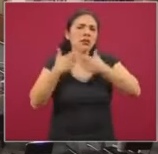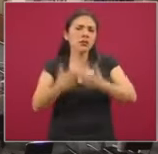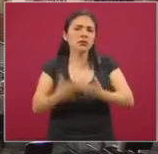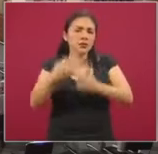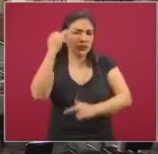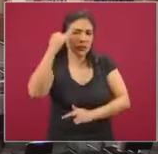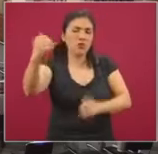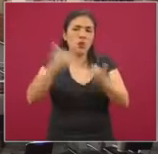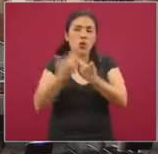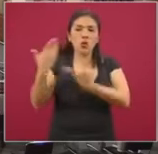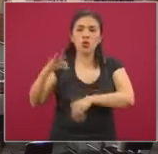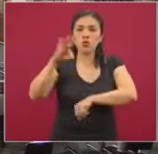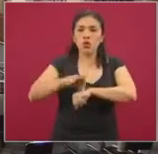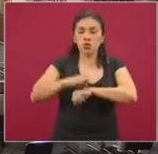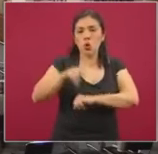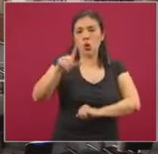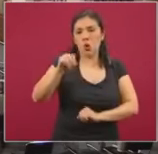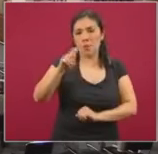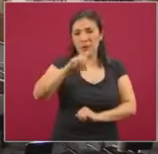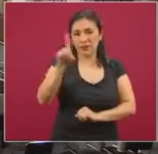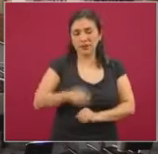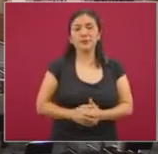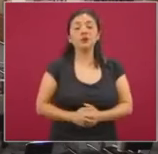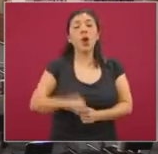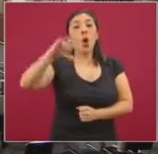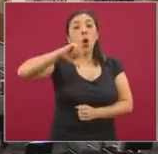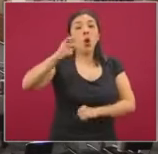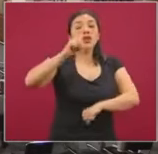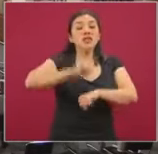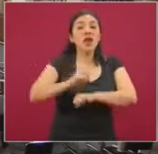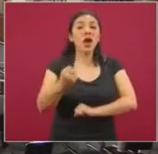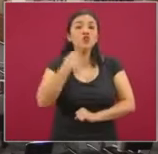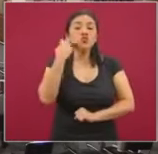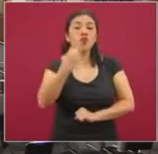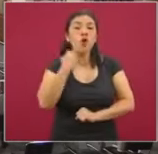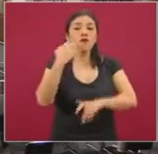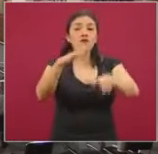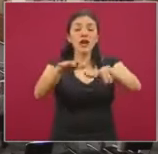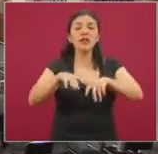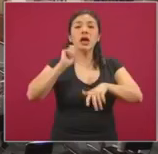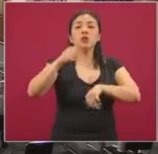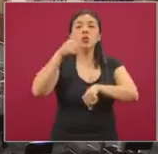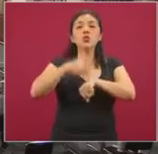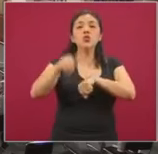López Ridaura. Hoy día la conferencia vespertina, ya número